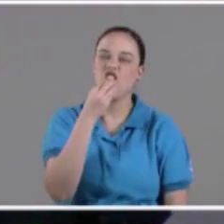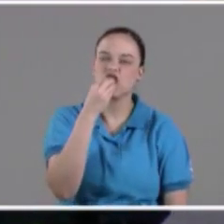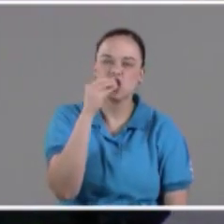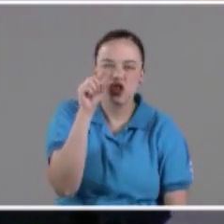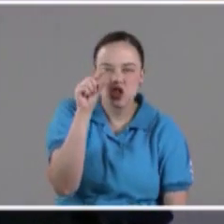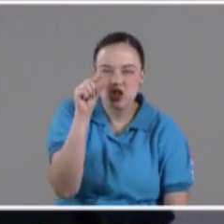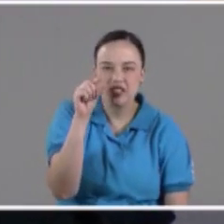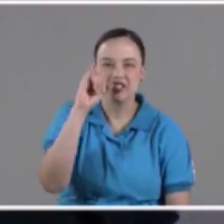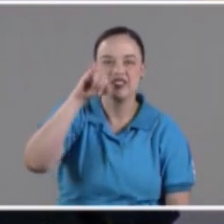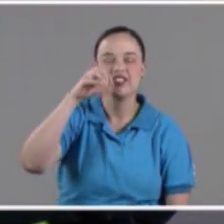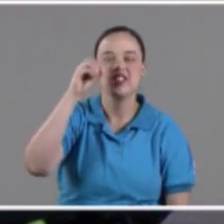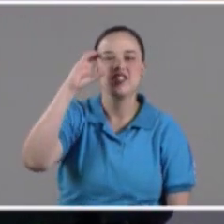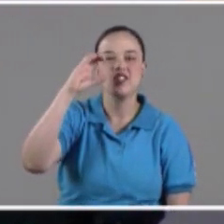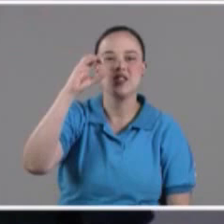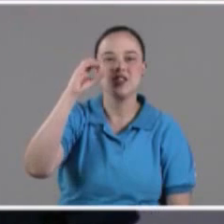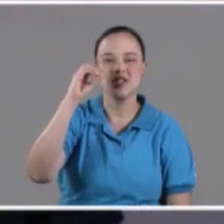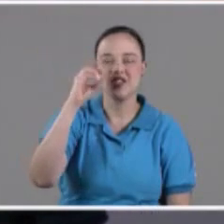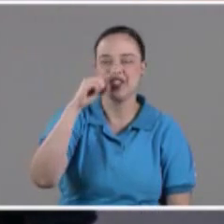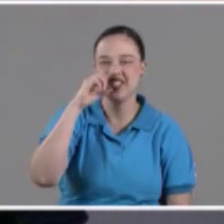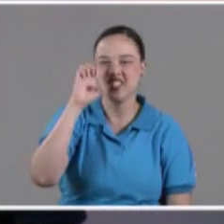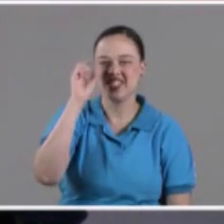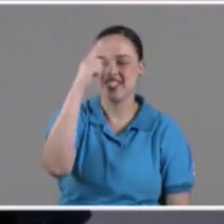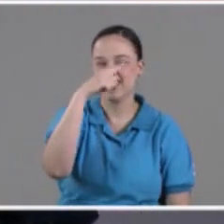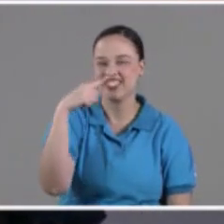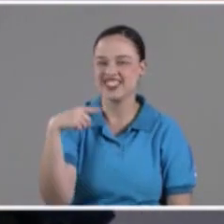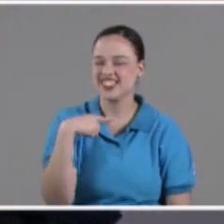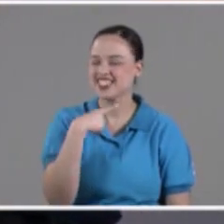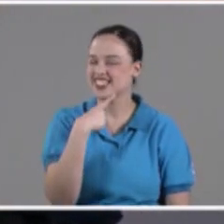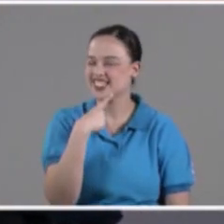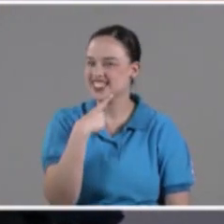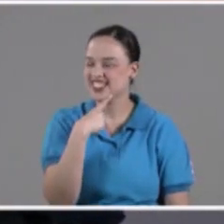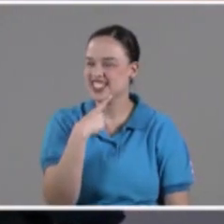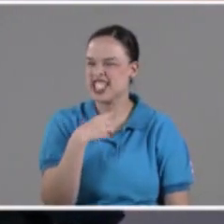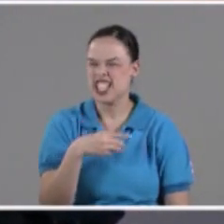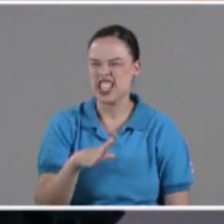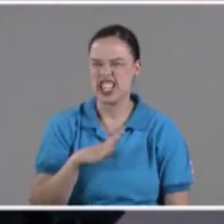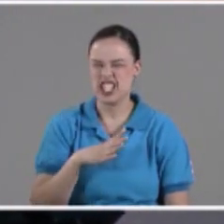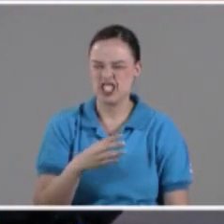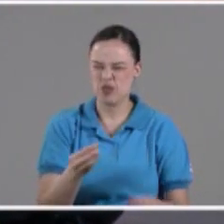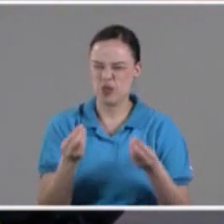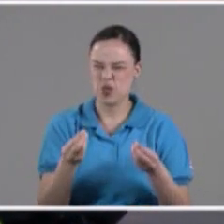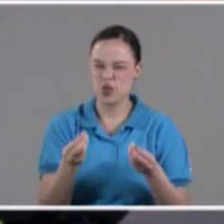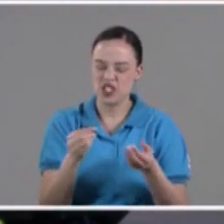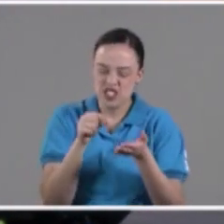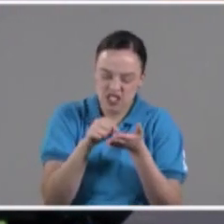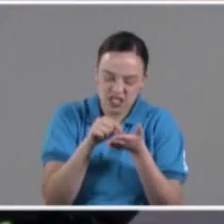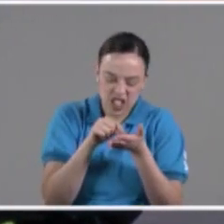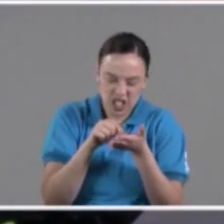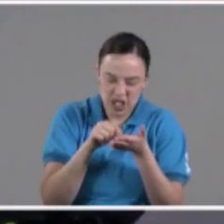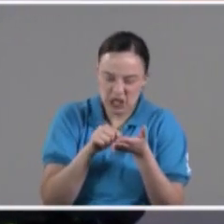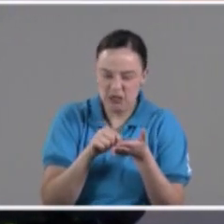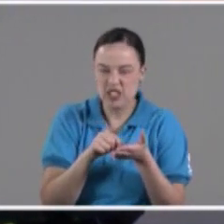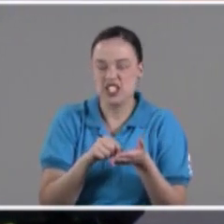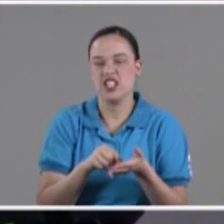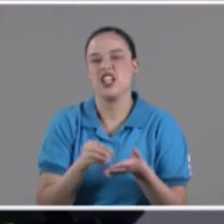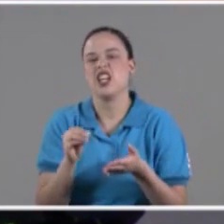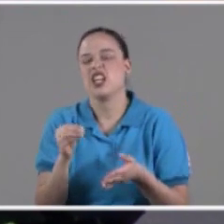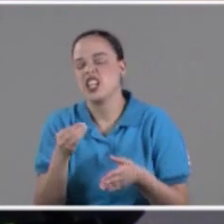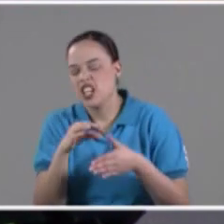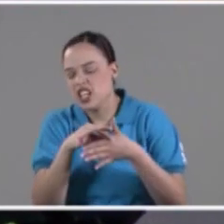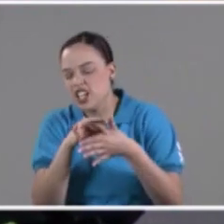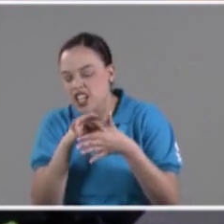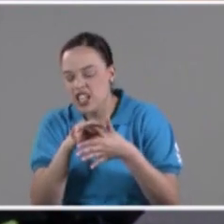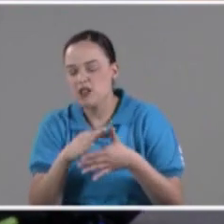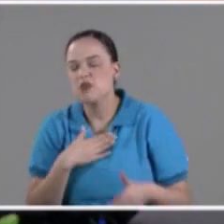y casi ni carne tren más es mía que que carne Me gustaría que fuera